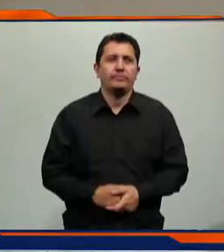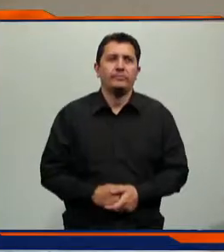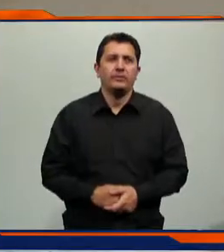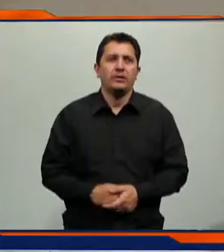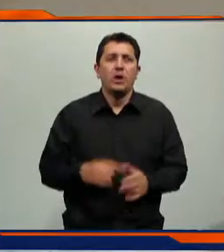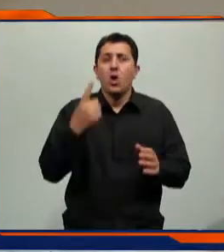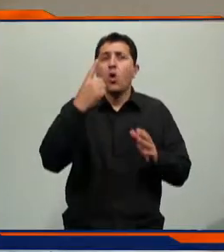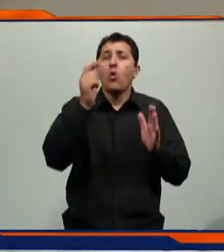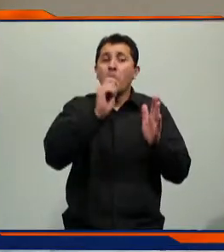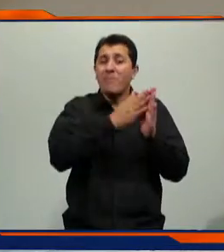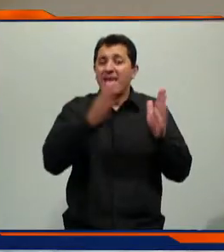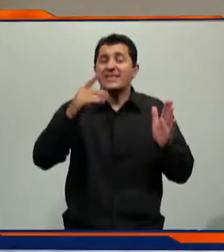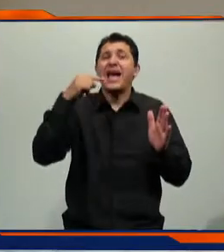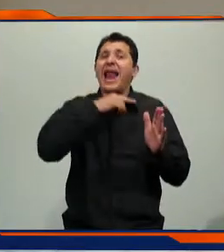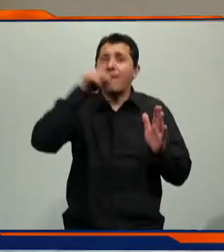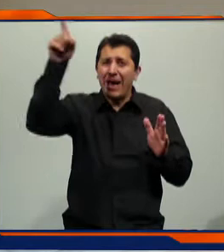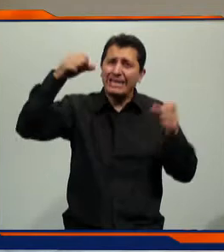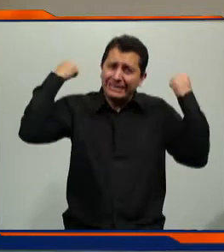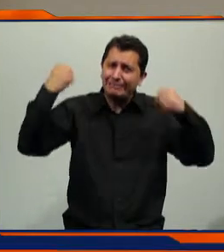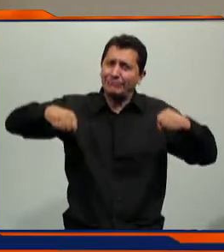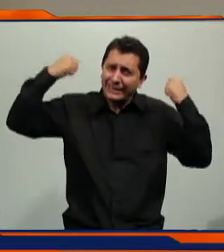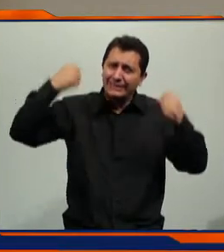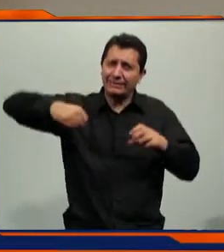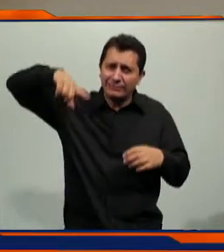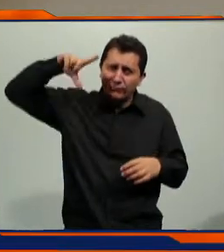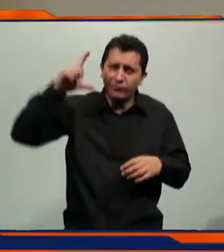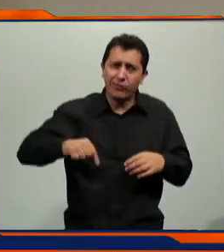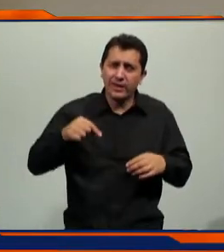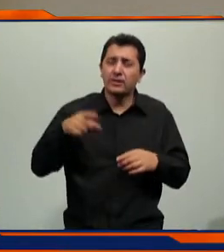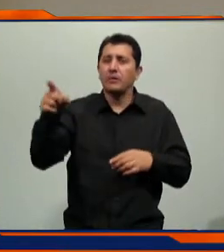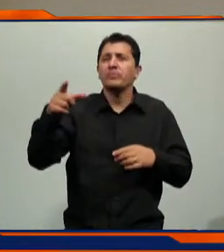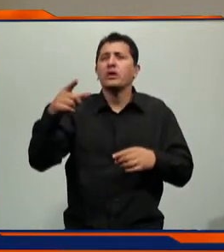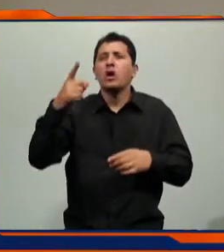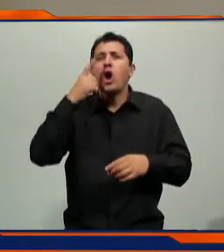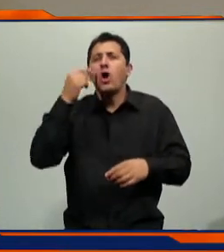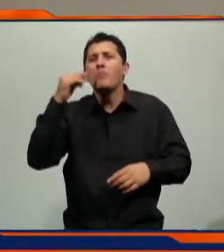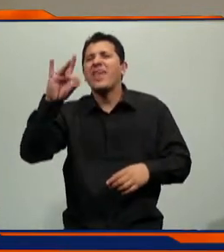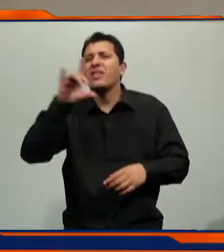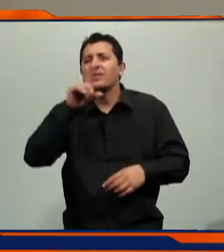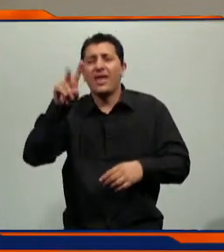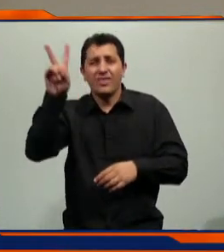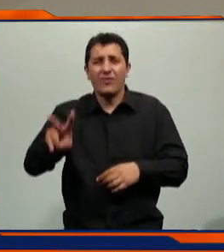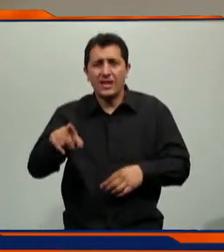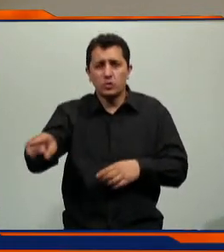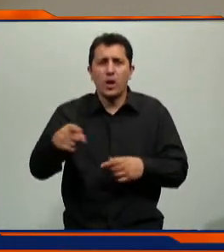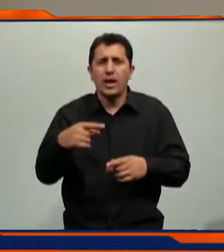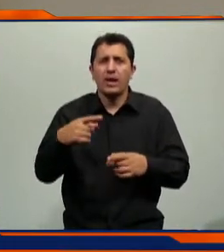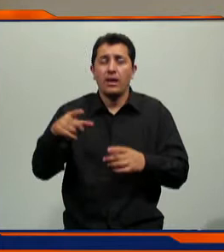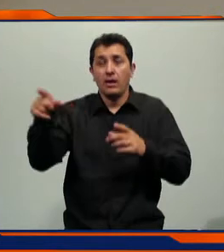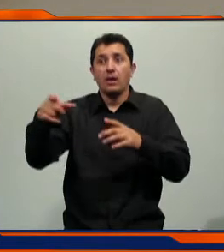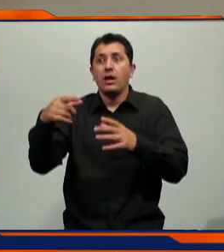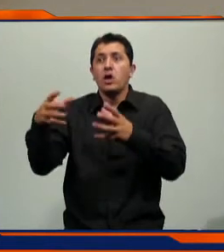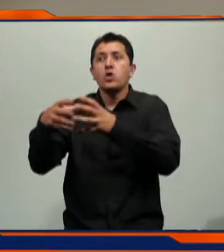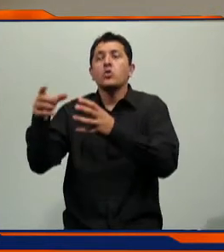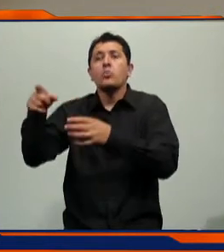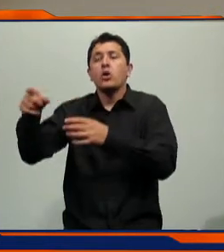Estuvimos un mes en Alemania, entrenando muy duro, y ahí hablando con el entrenador venezolano nos había contado que ni Silvio Fernández, que es el 4 del mundo, ni